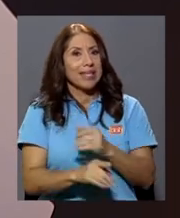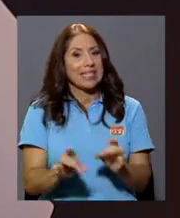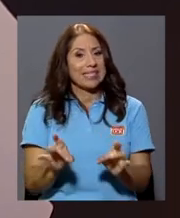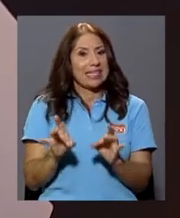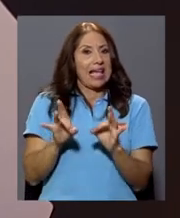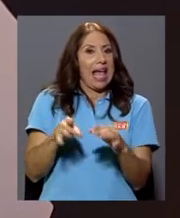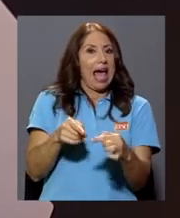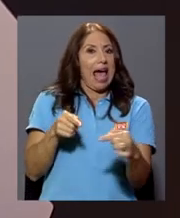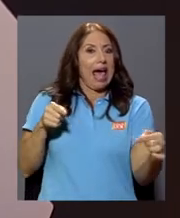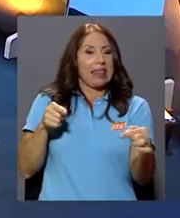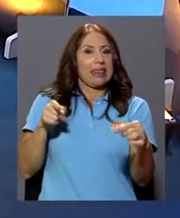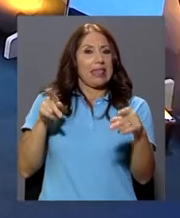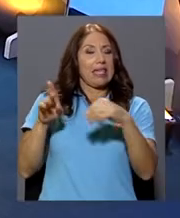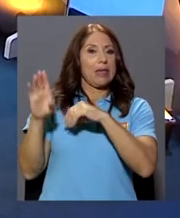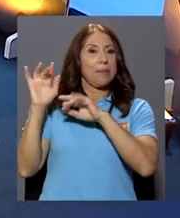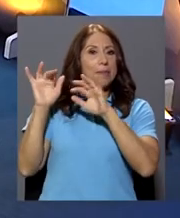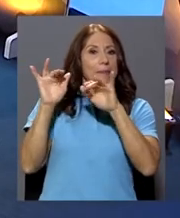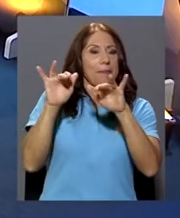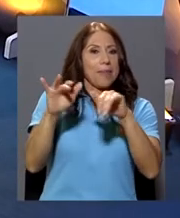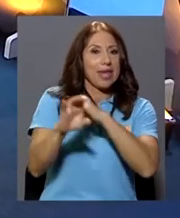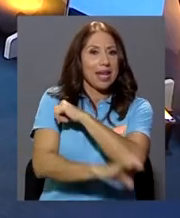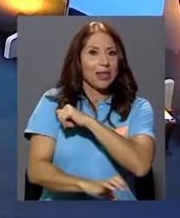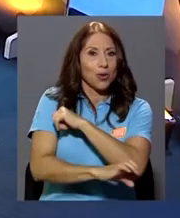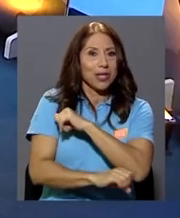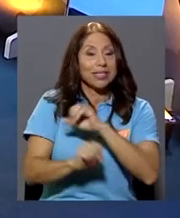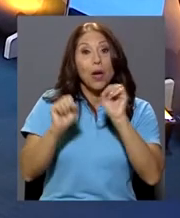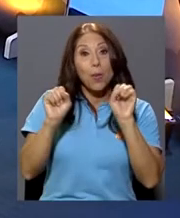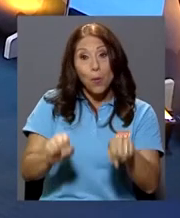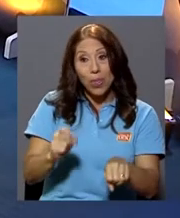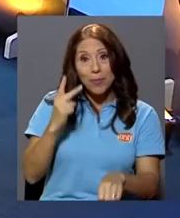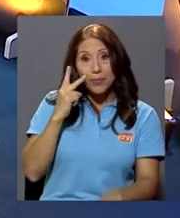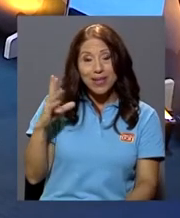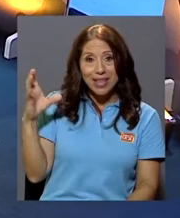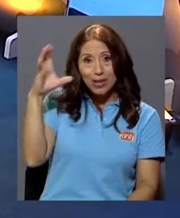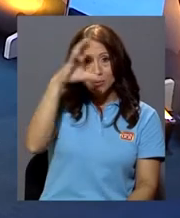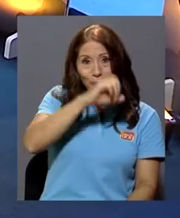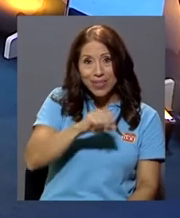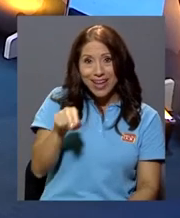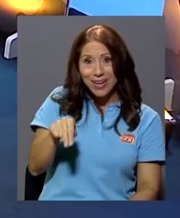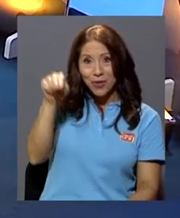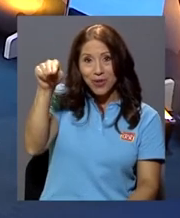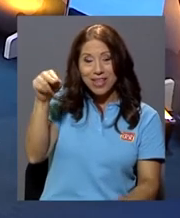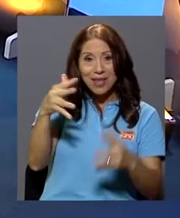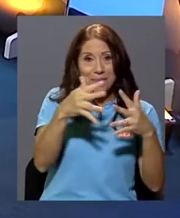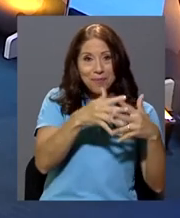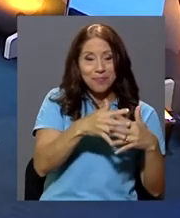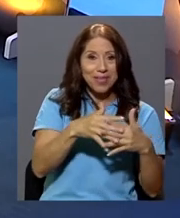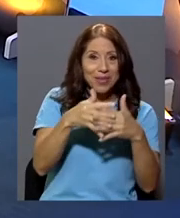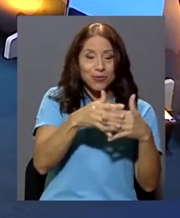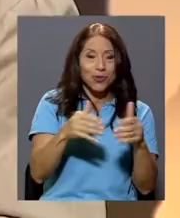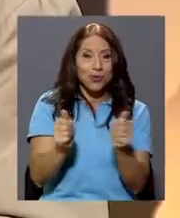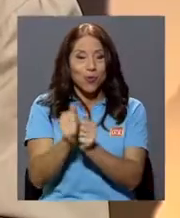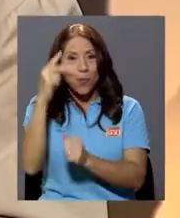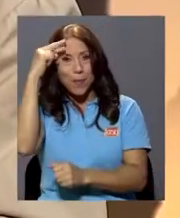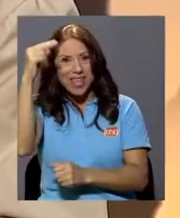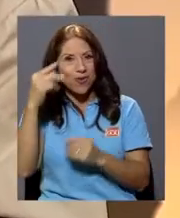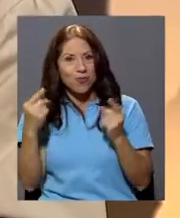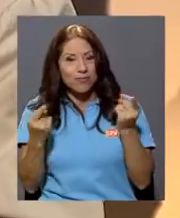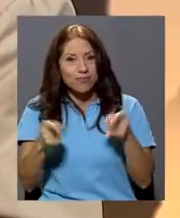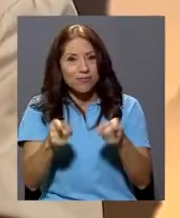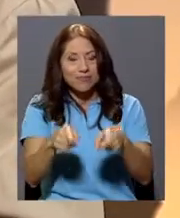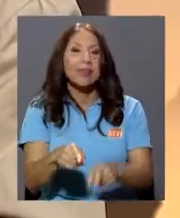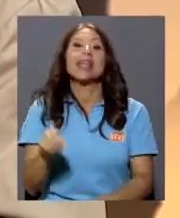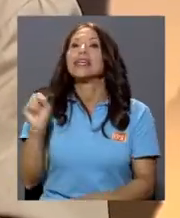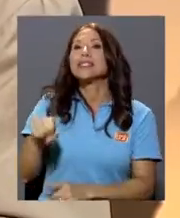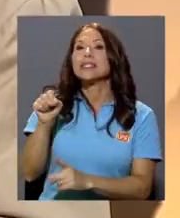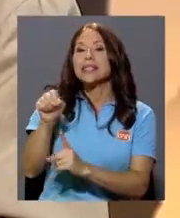antimigratorias, y que lo podemos encontrar al norte, que lo está sufriendo claramente en México con Estados Unidos. Sí, la situación